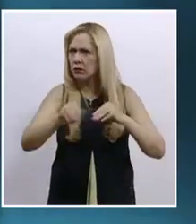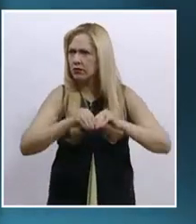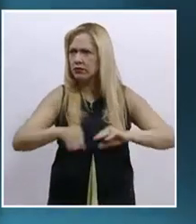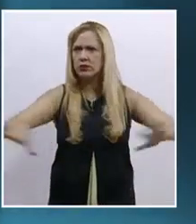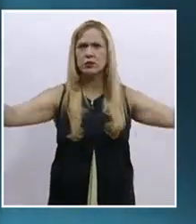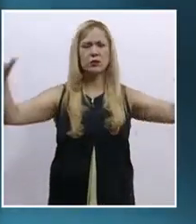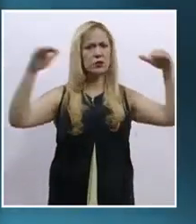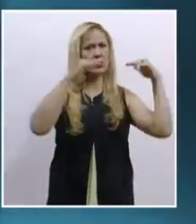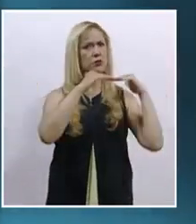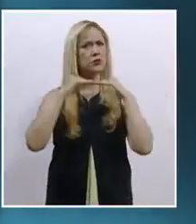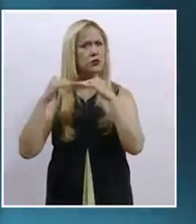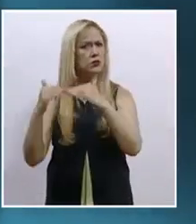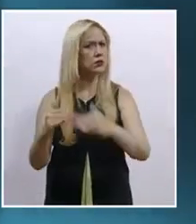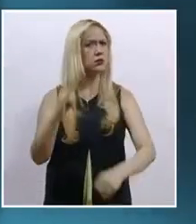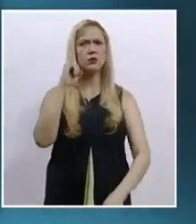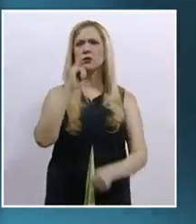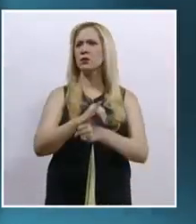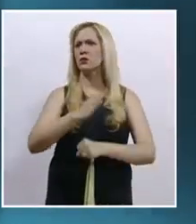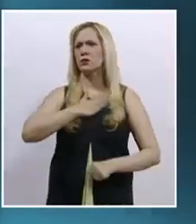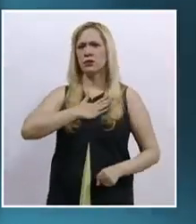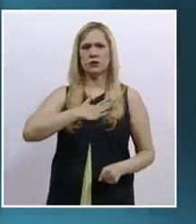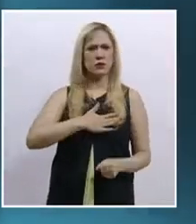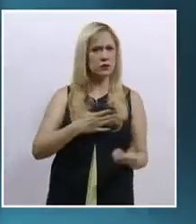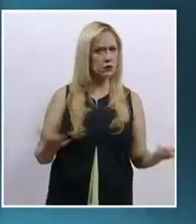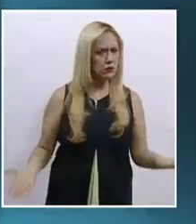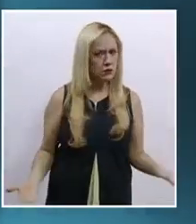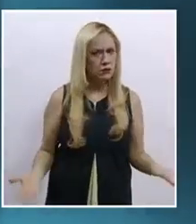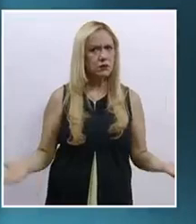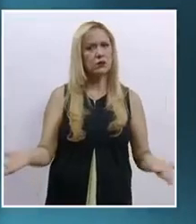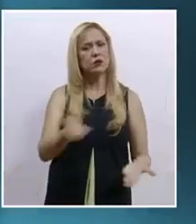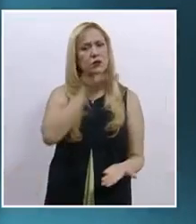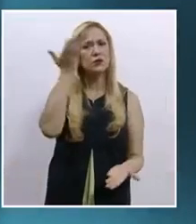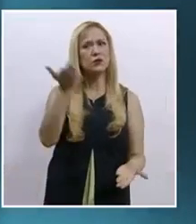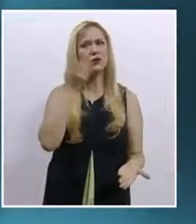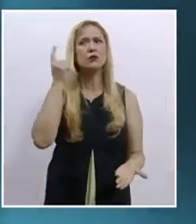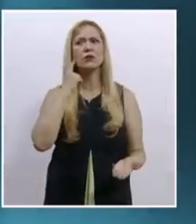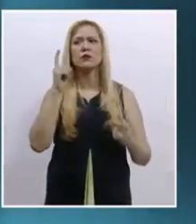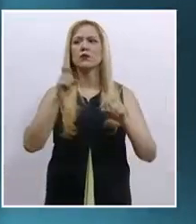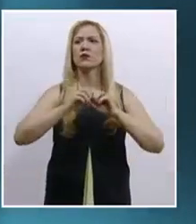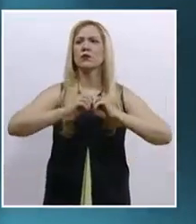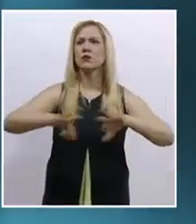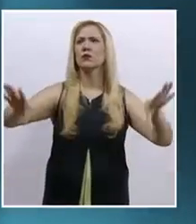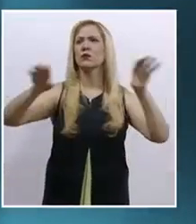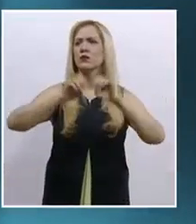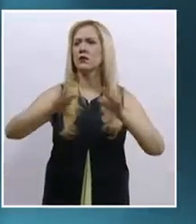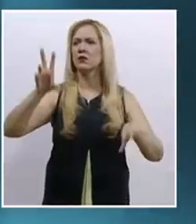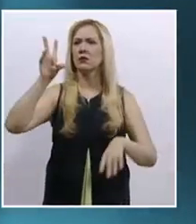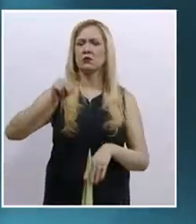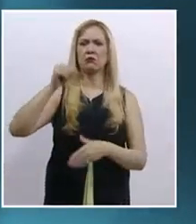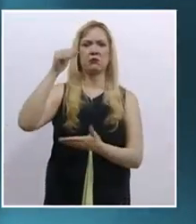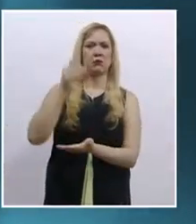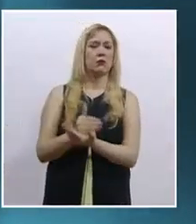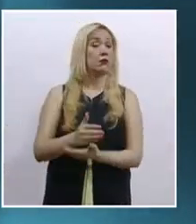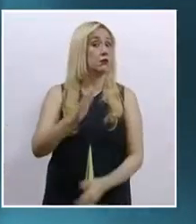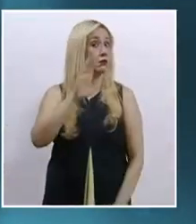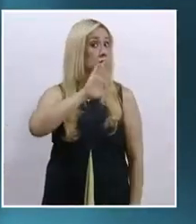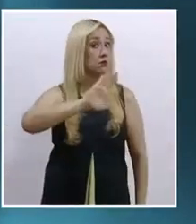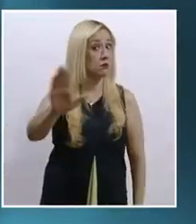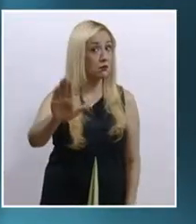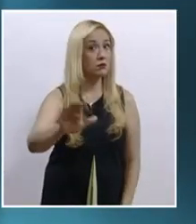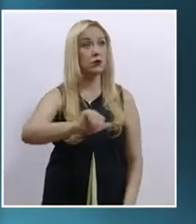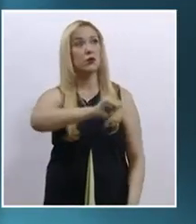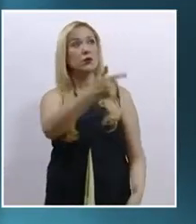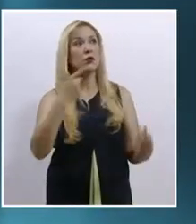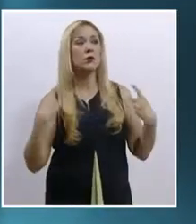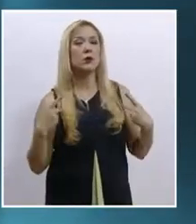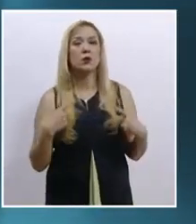inmiscuirse arbitrariamente en los sistemas consuetudinarios o tradicionales de distribución del agua. Debe proteger e impedir que terceros menoscaben